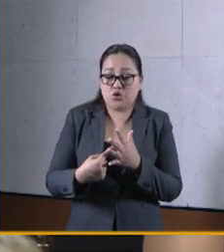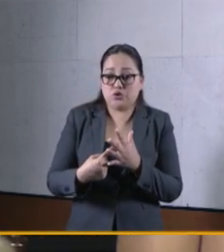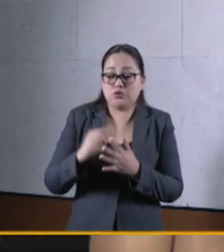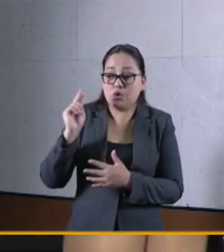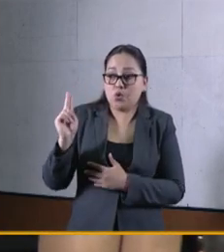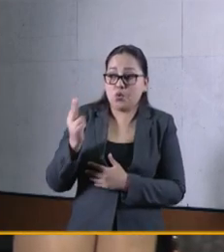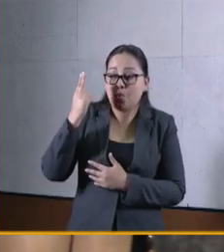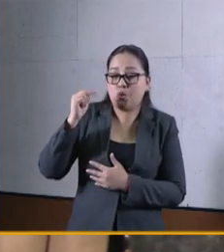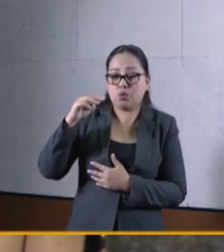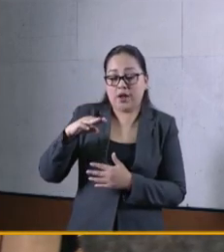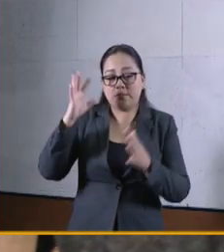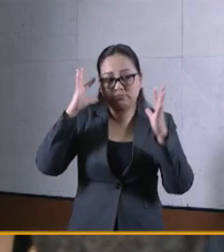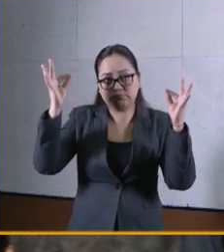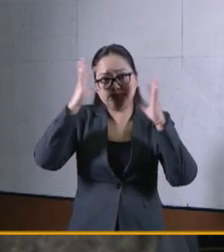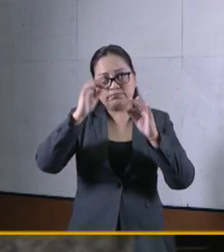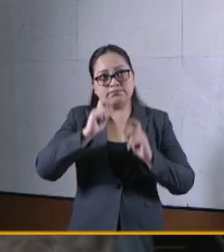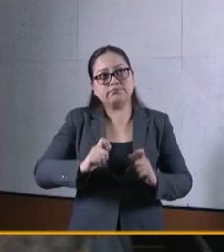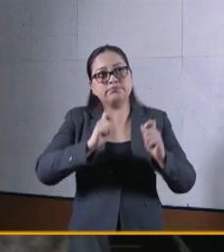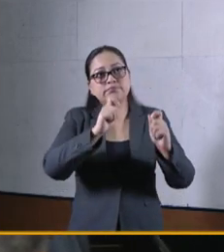estudios